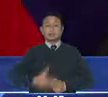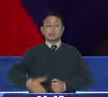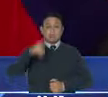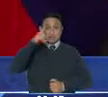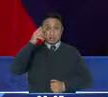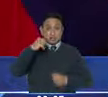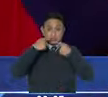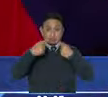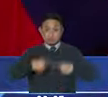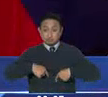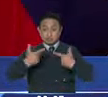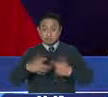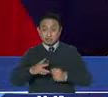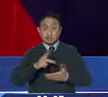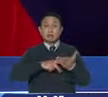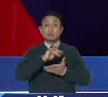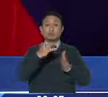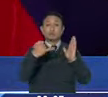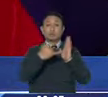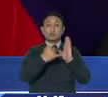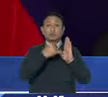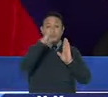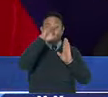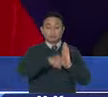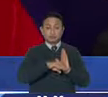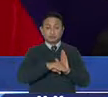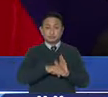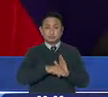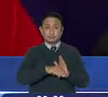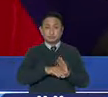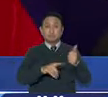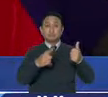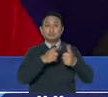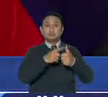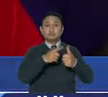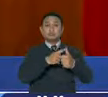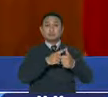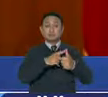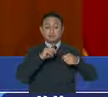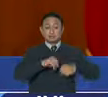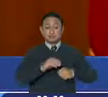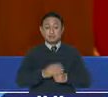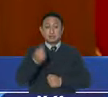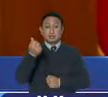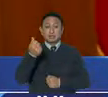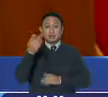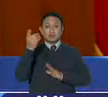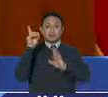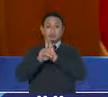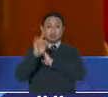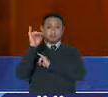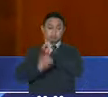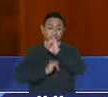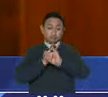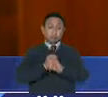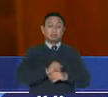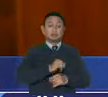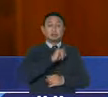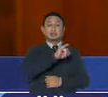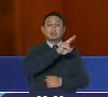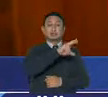Lasso anunció rebajas en varios impuestos, entre estos, de la salida de divisas, el IVA durante los feriados y